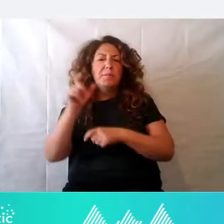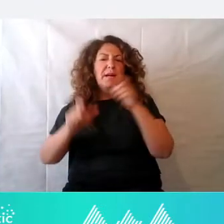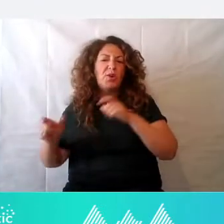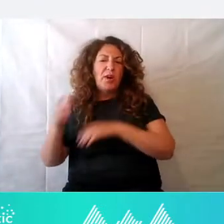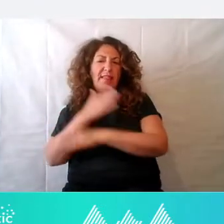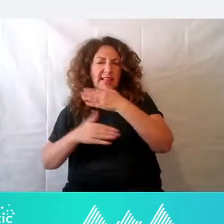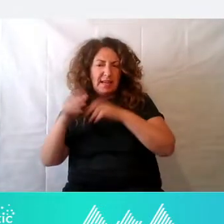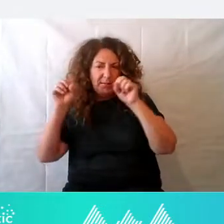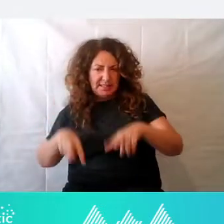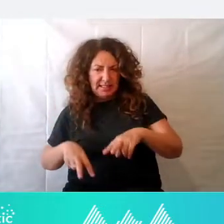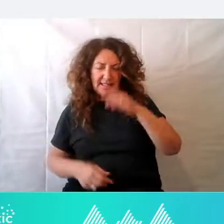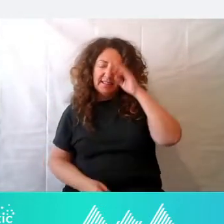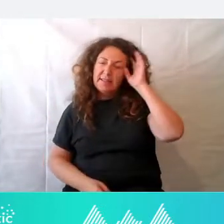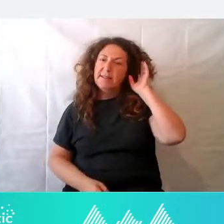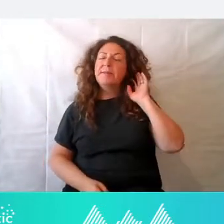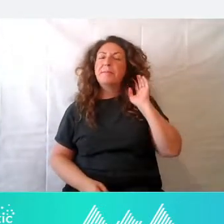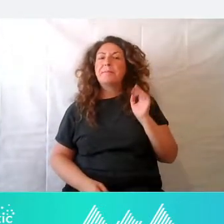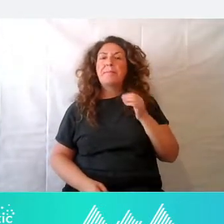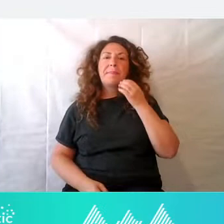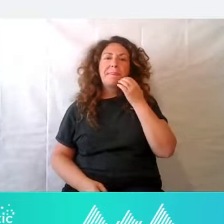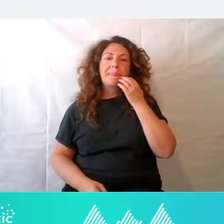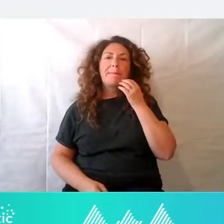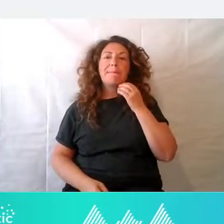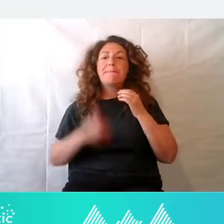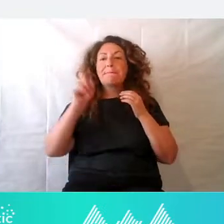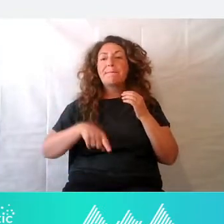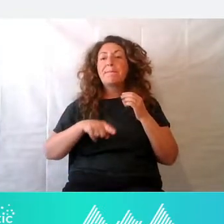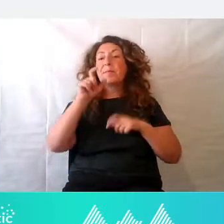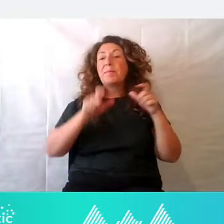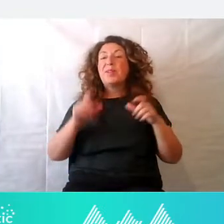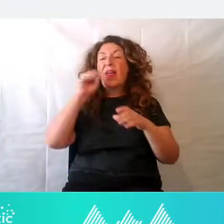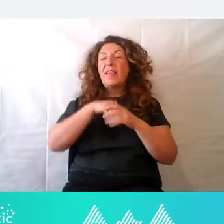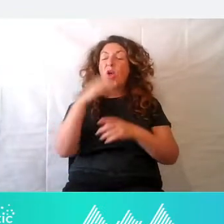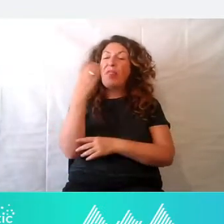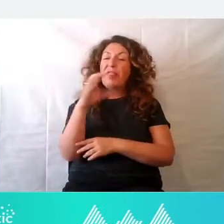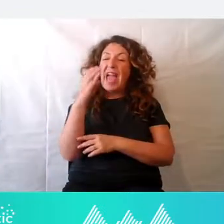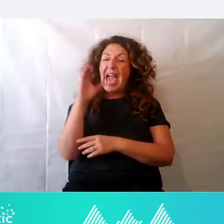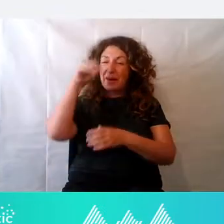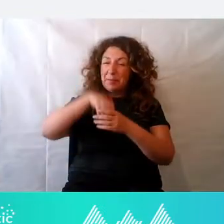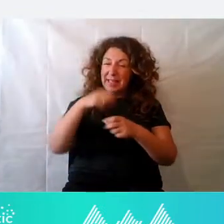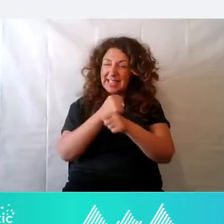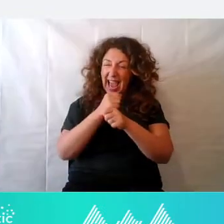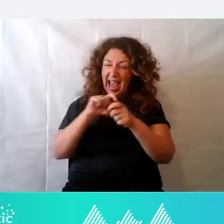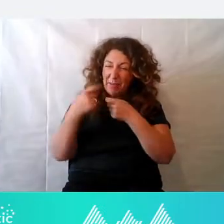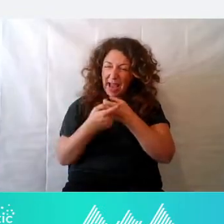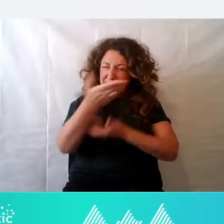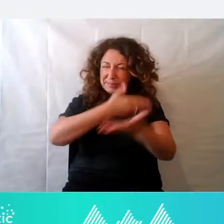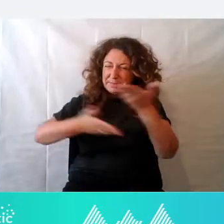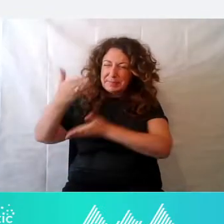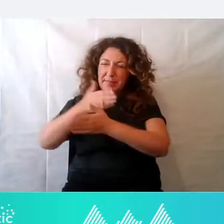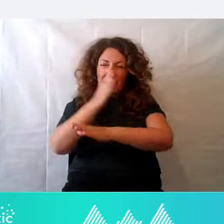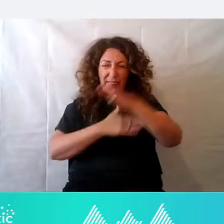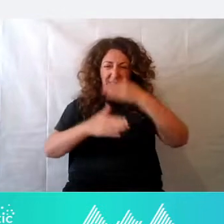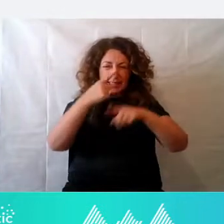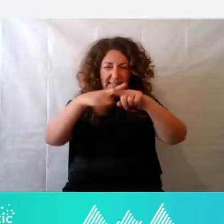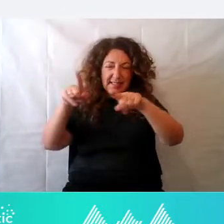entidades que corresponden o property nacional al cermi uno de los problemas que se puso de manifiesto fue el poder moverte deambular en